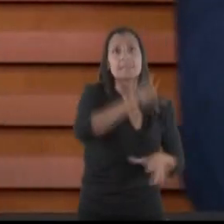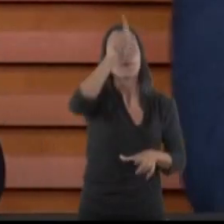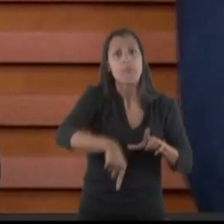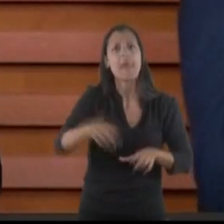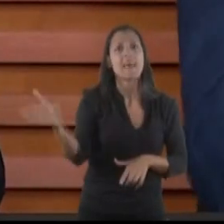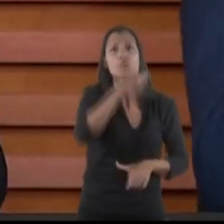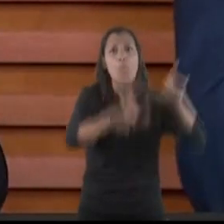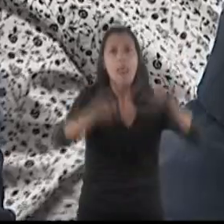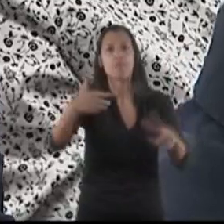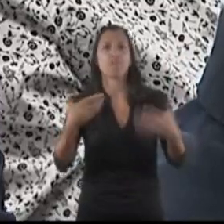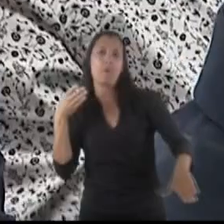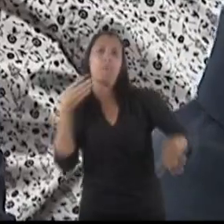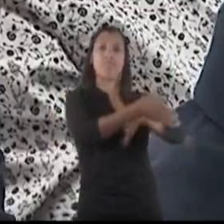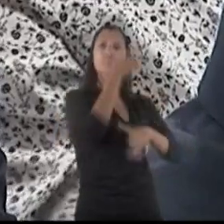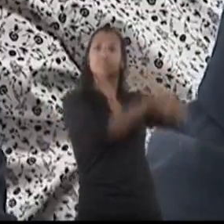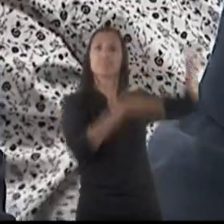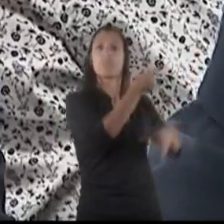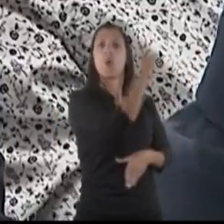puedan acceder a ellas.